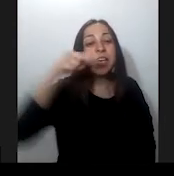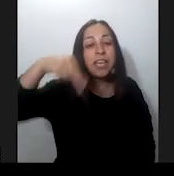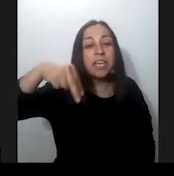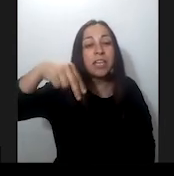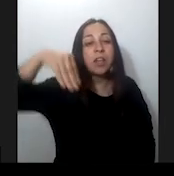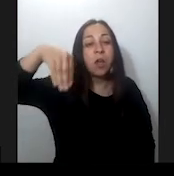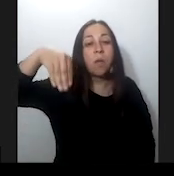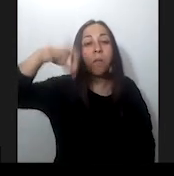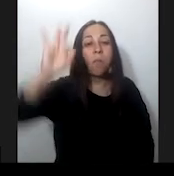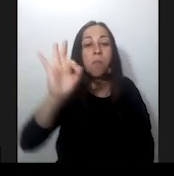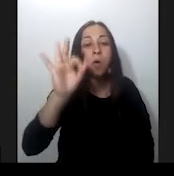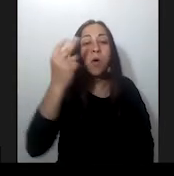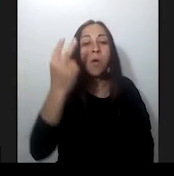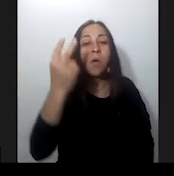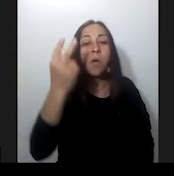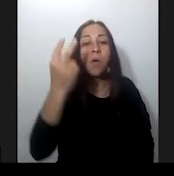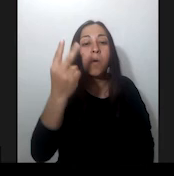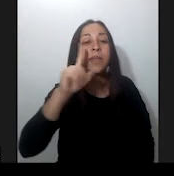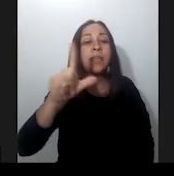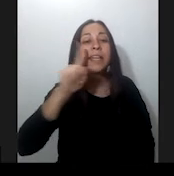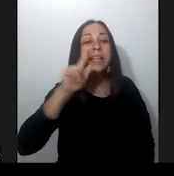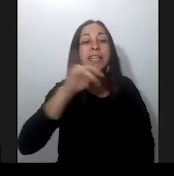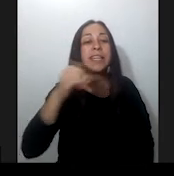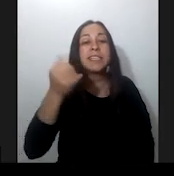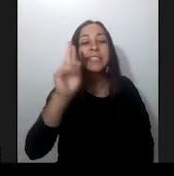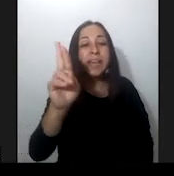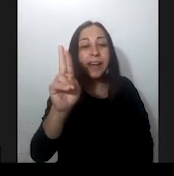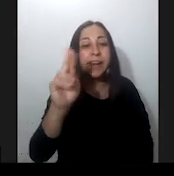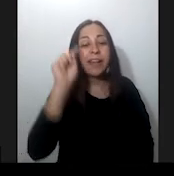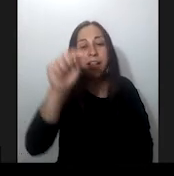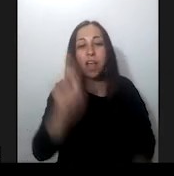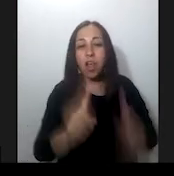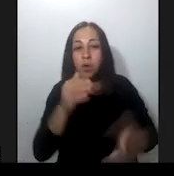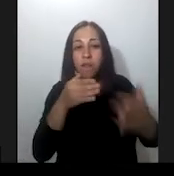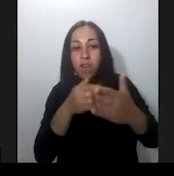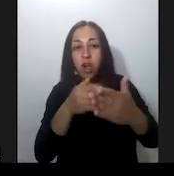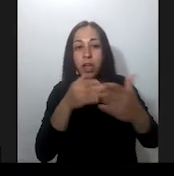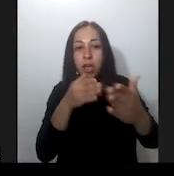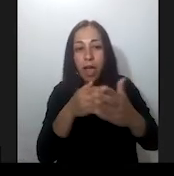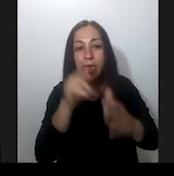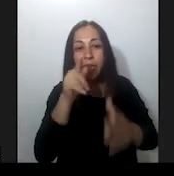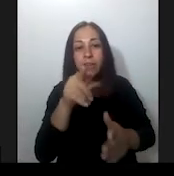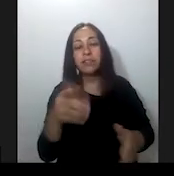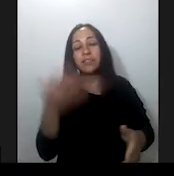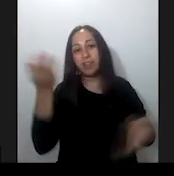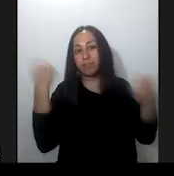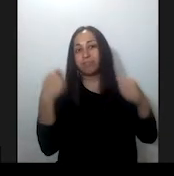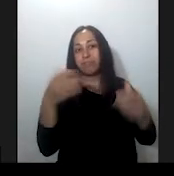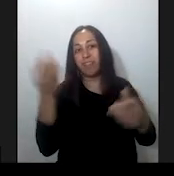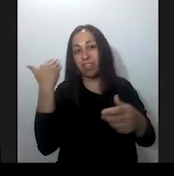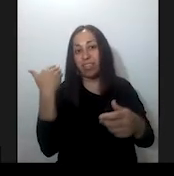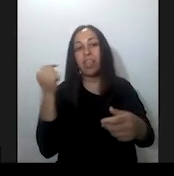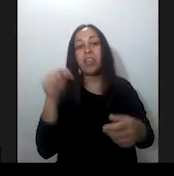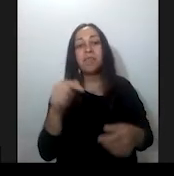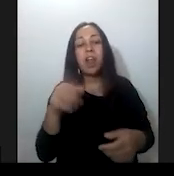vista tenemos la opción de inmovilizar. Si ustedes observan, ya están bloqueadas algunas, porque justamente